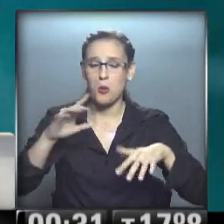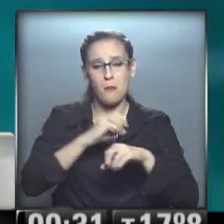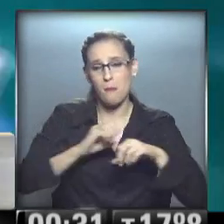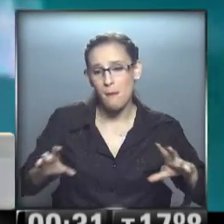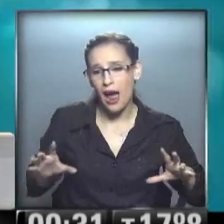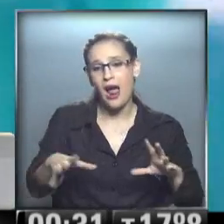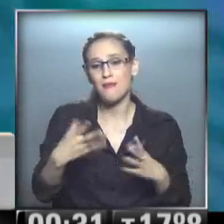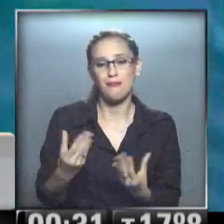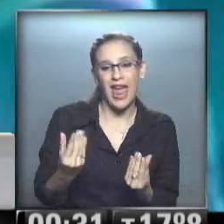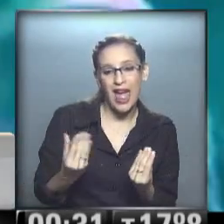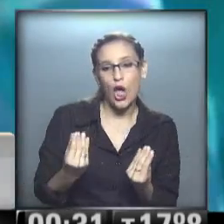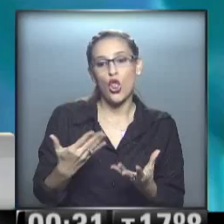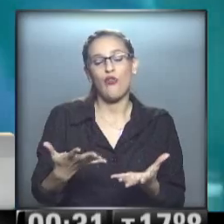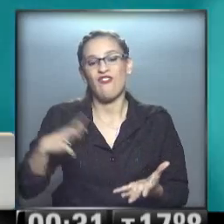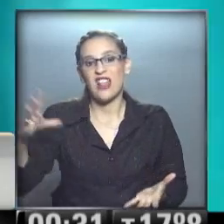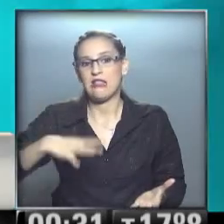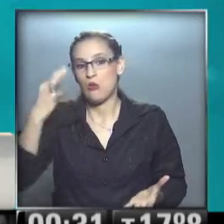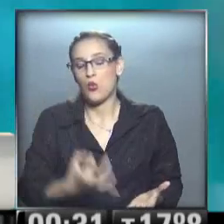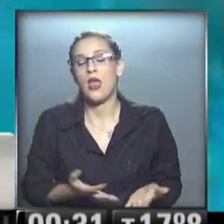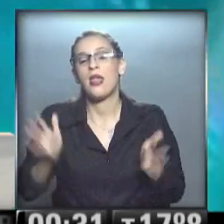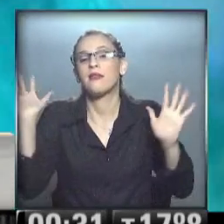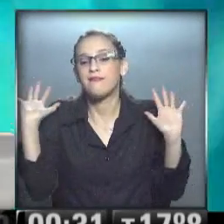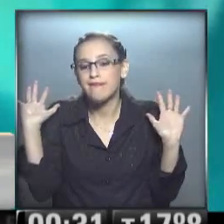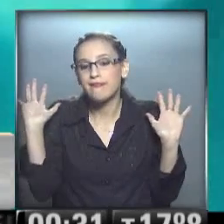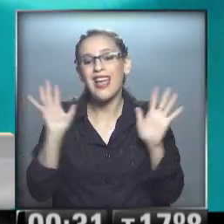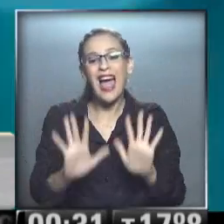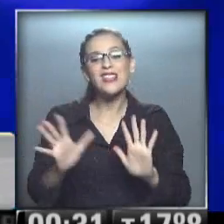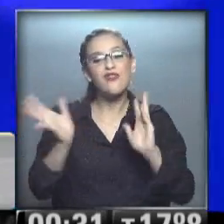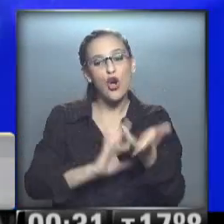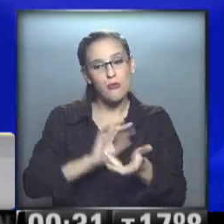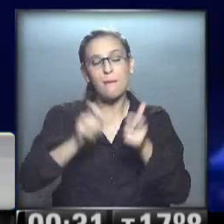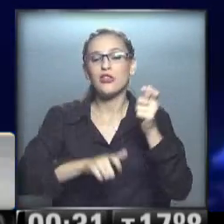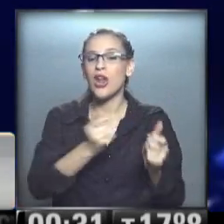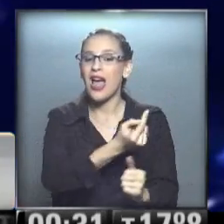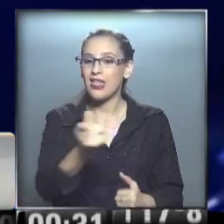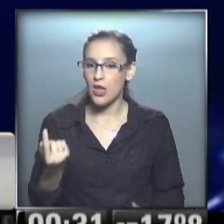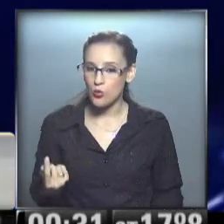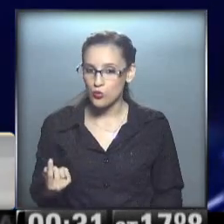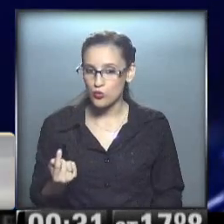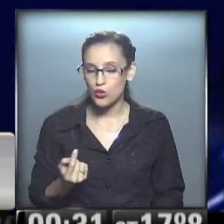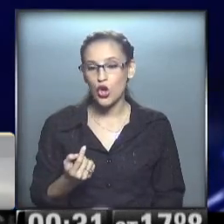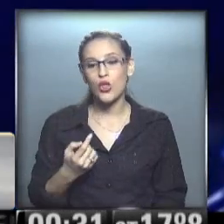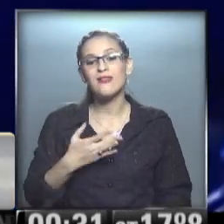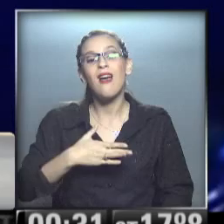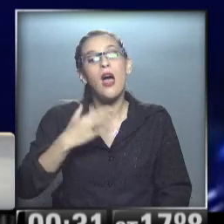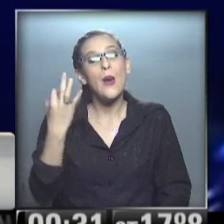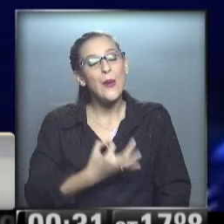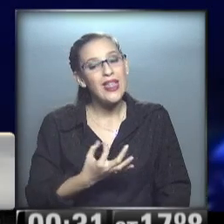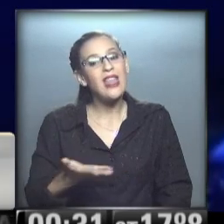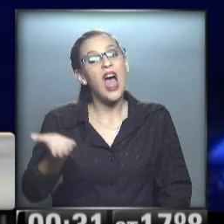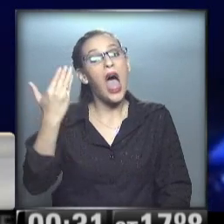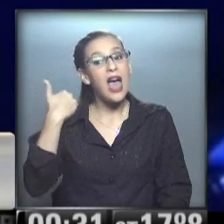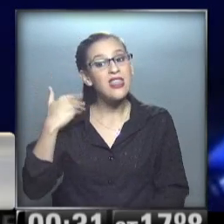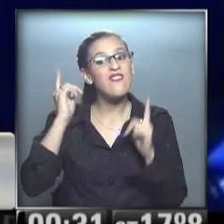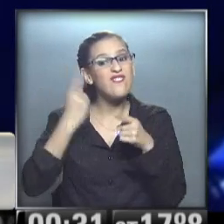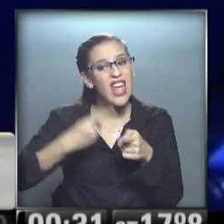sabemos específicamente en cada caso, pero eligieron esta modalidad. La verdad es que quien haya participado alguna vez de las misas sabe perfectamente